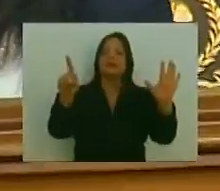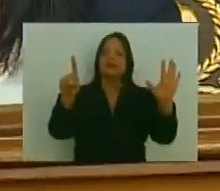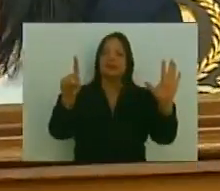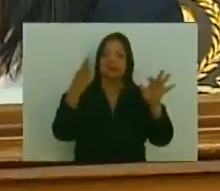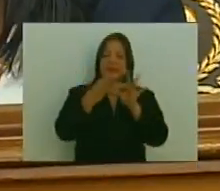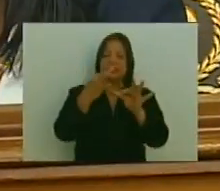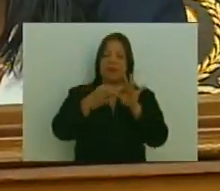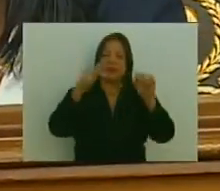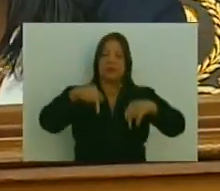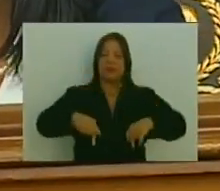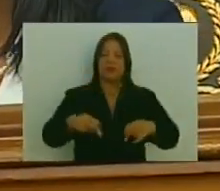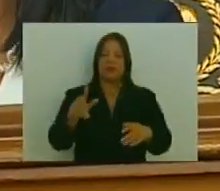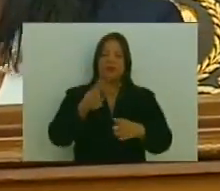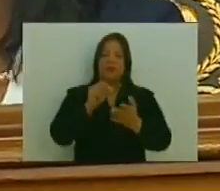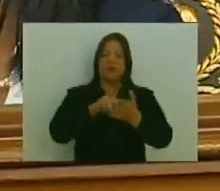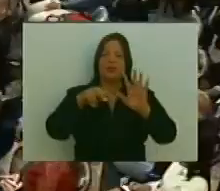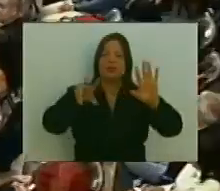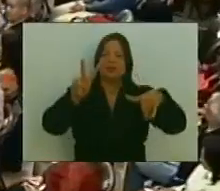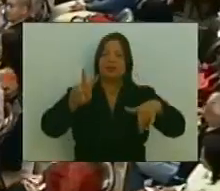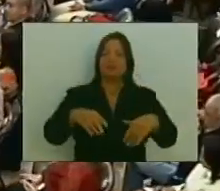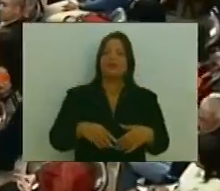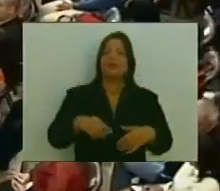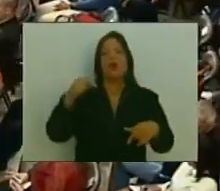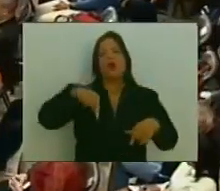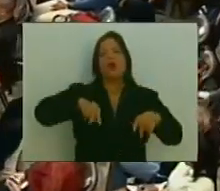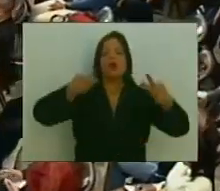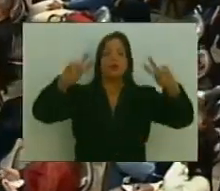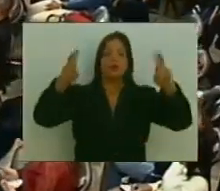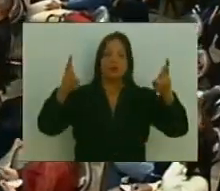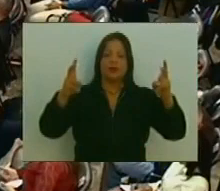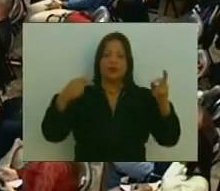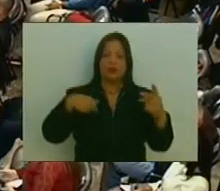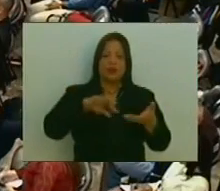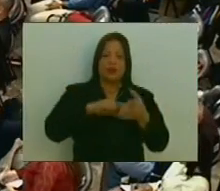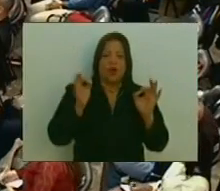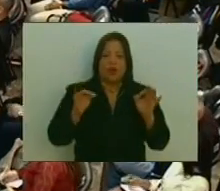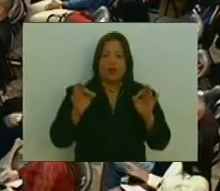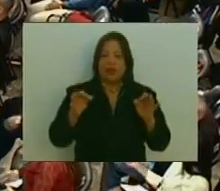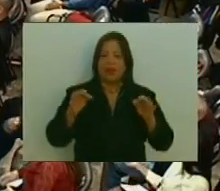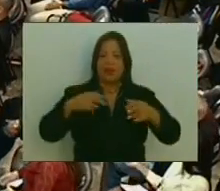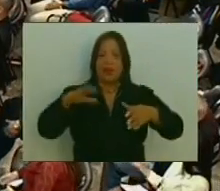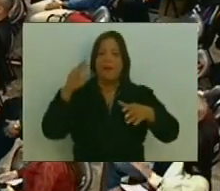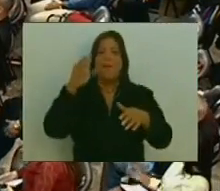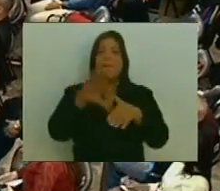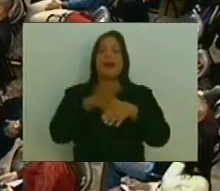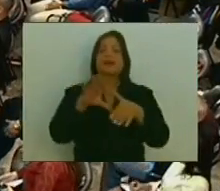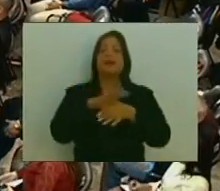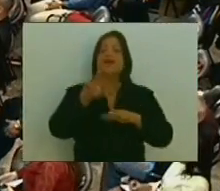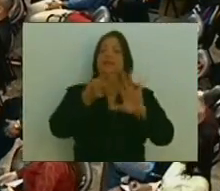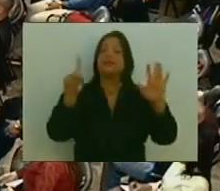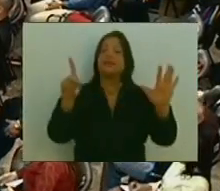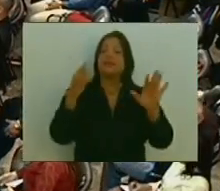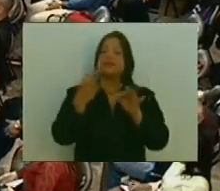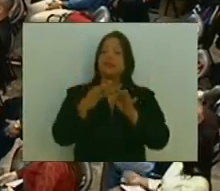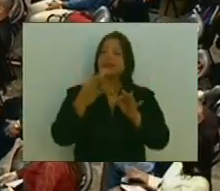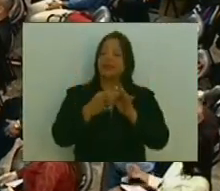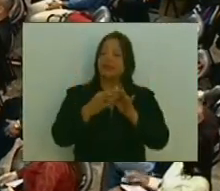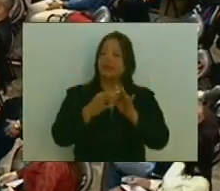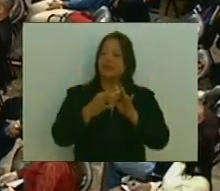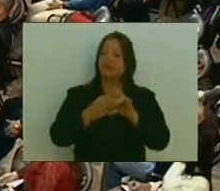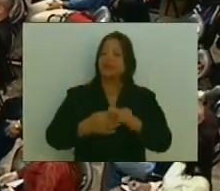septiembre de 2017. Orden del día, sesión ordinaria del martes 26 de septiembre de